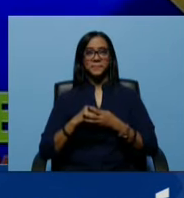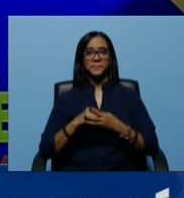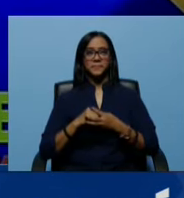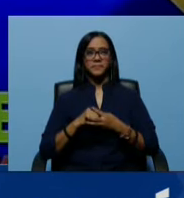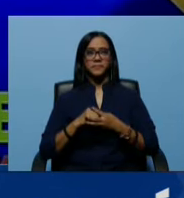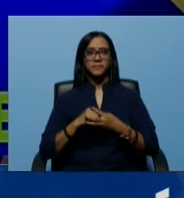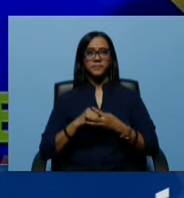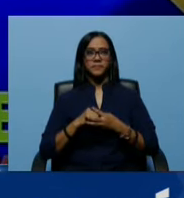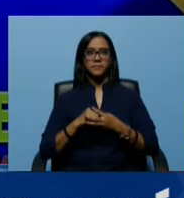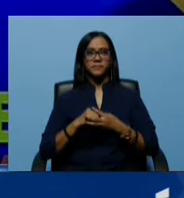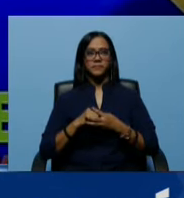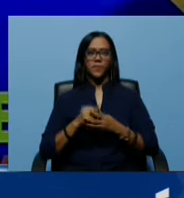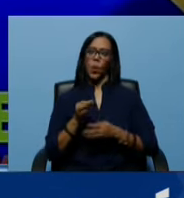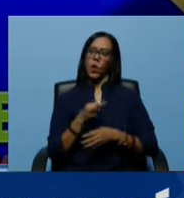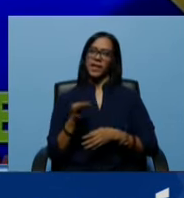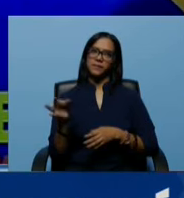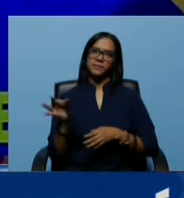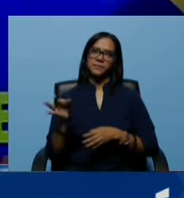Correcto.